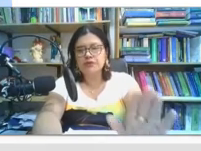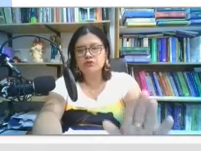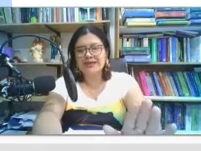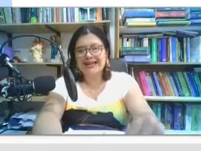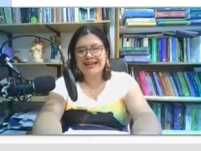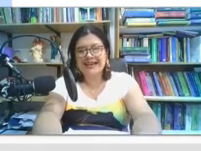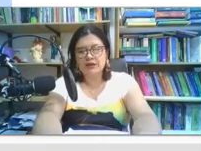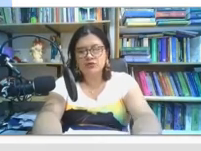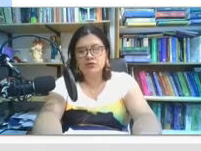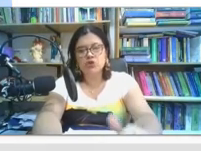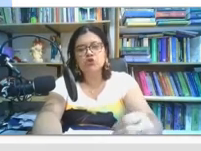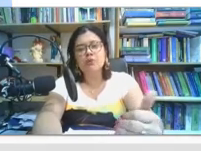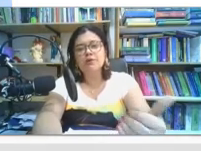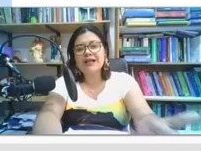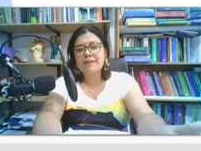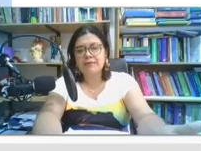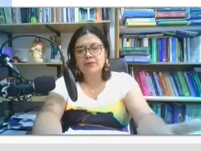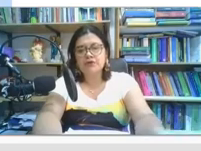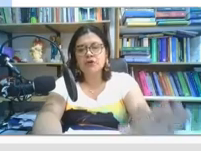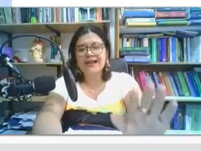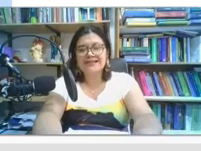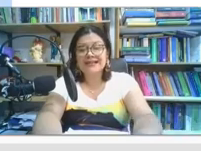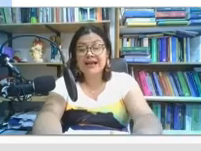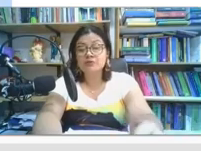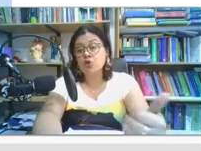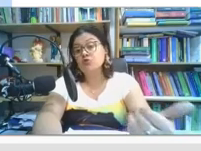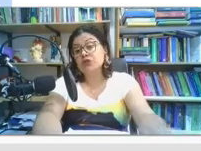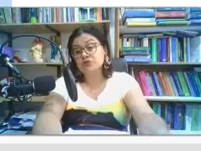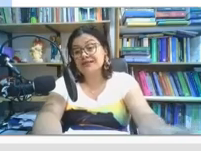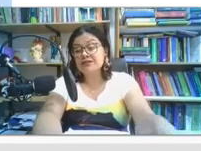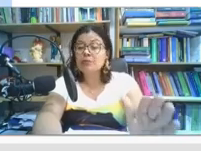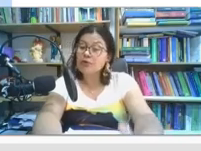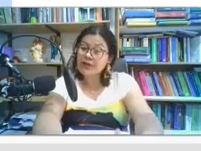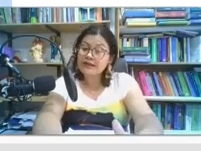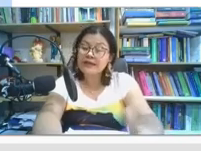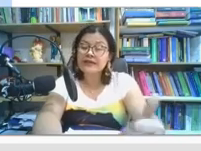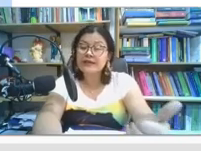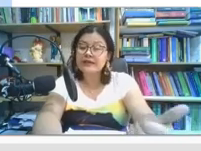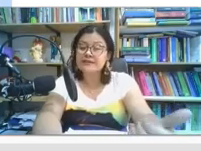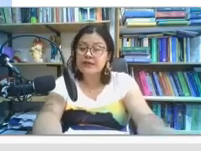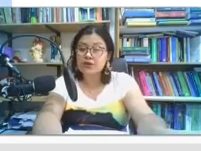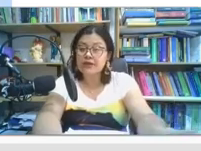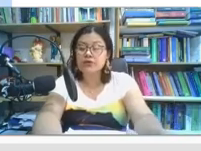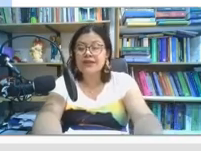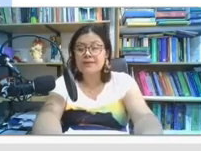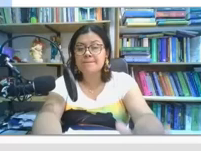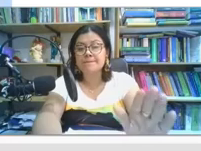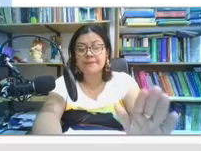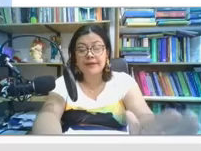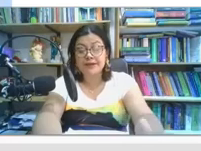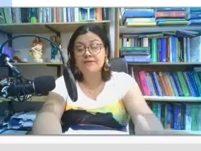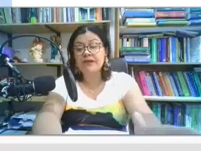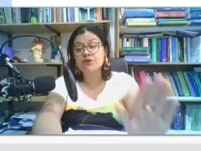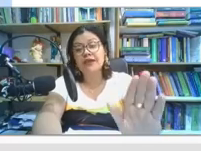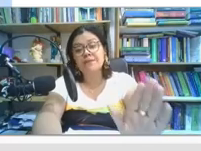documentos cargados no podrán a posteriori hacer cambios o si los hacen no podrán ser objeto de